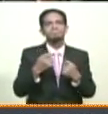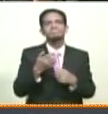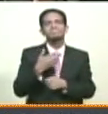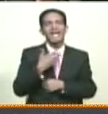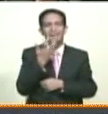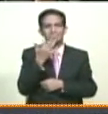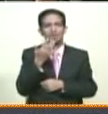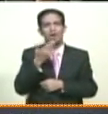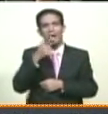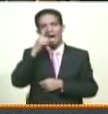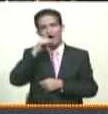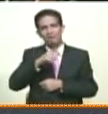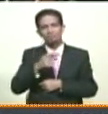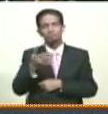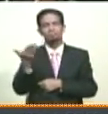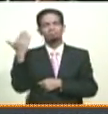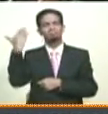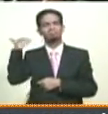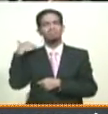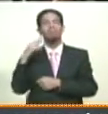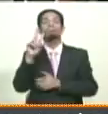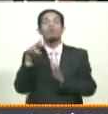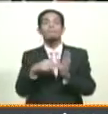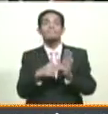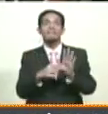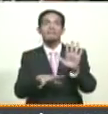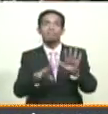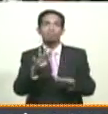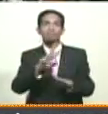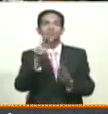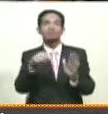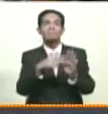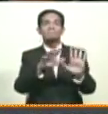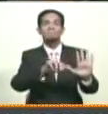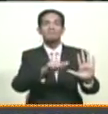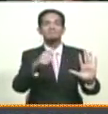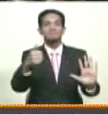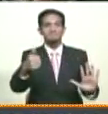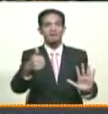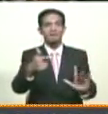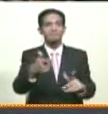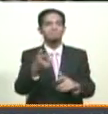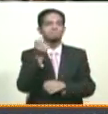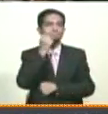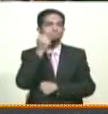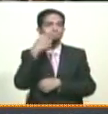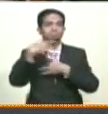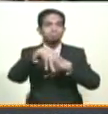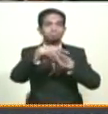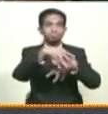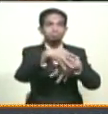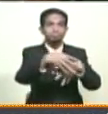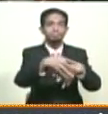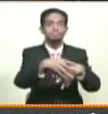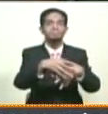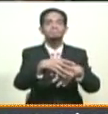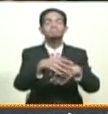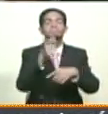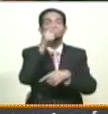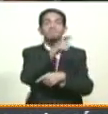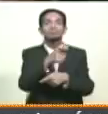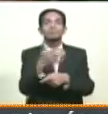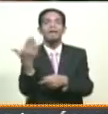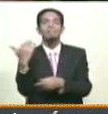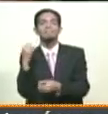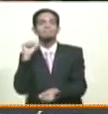y 2017 en nuestro país. Vemos en pantalla lo que es el traslado de todas estas personas que